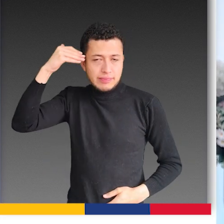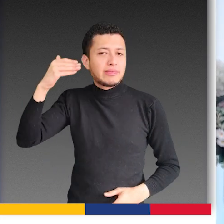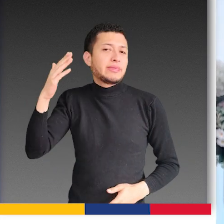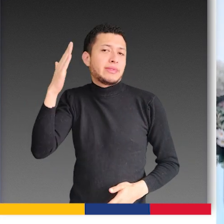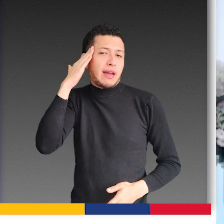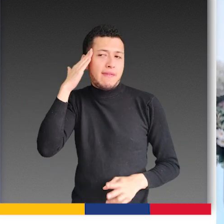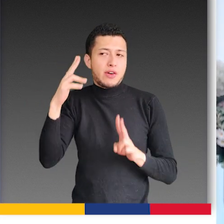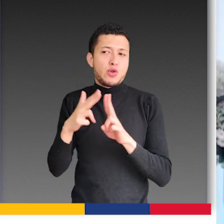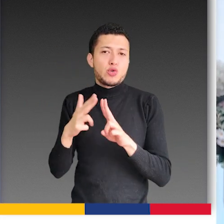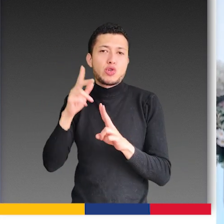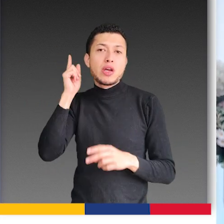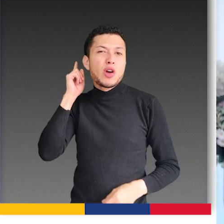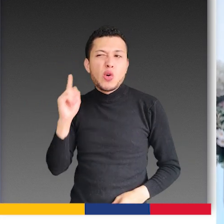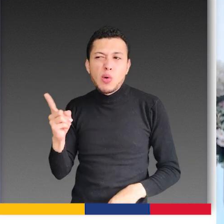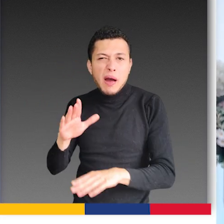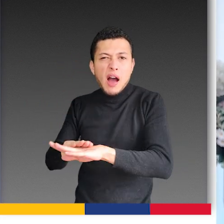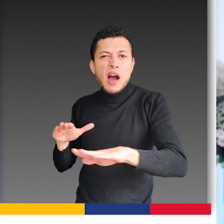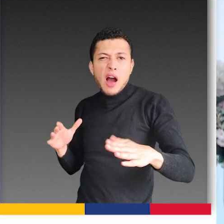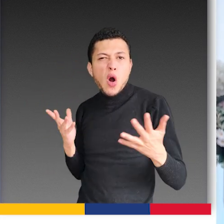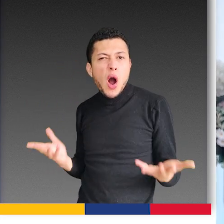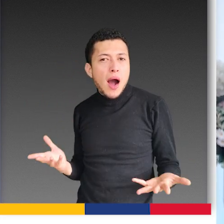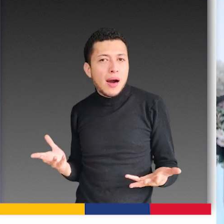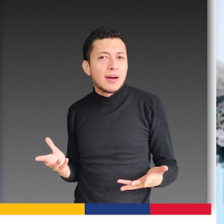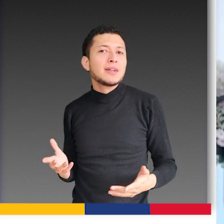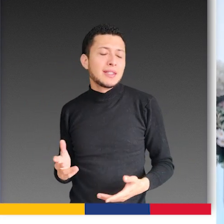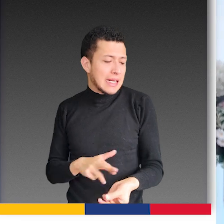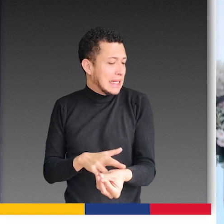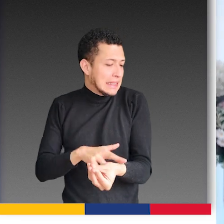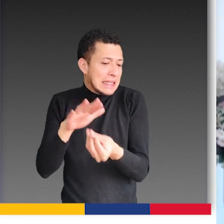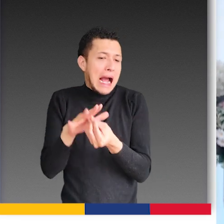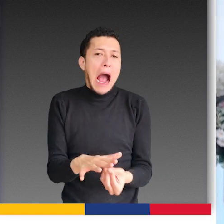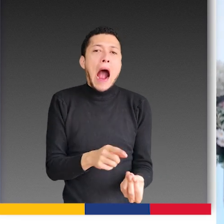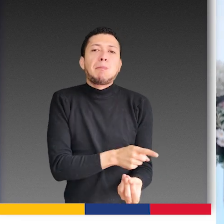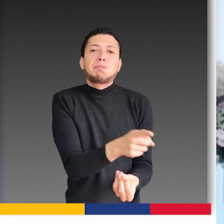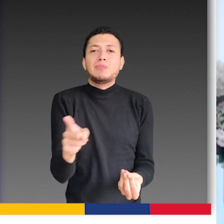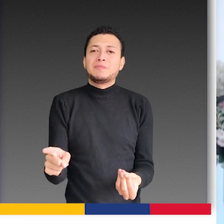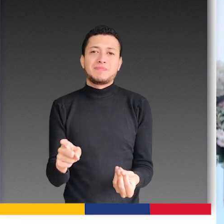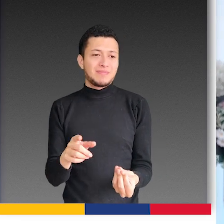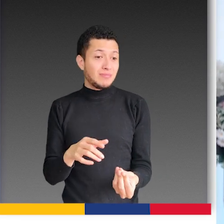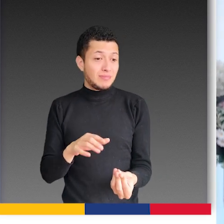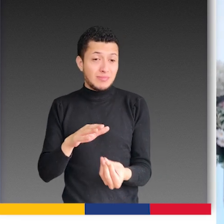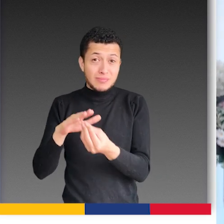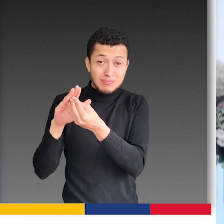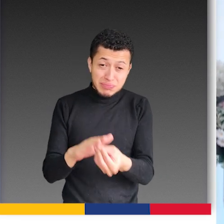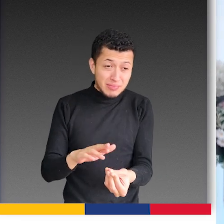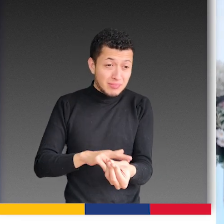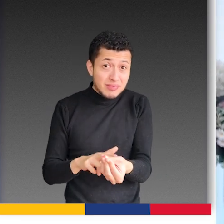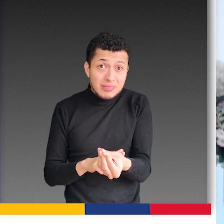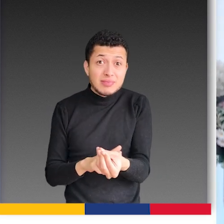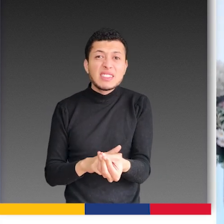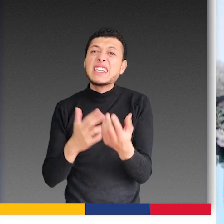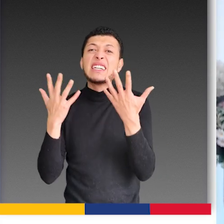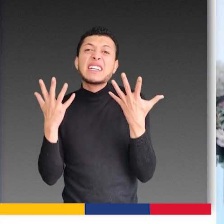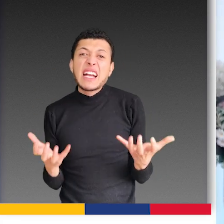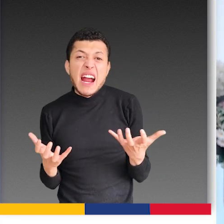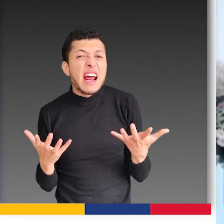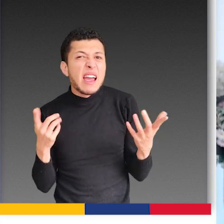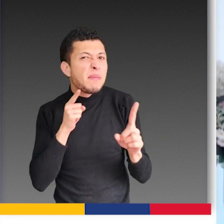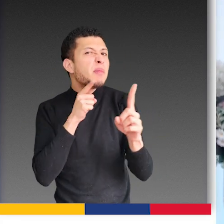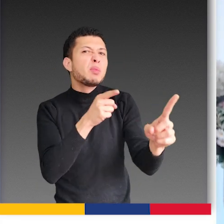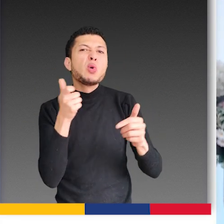con los que hemos tenido que vivir. ¿Y esto por qué? Pues porque el racismo